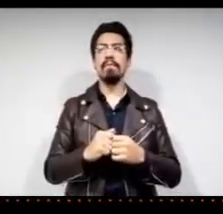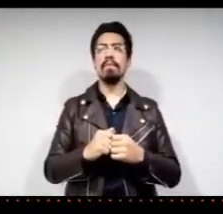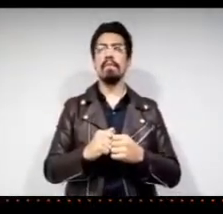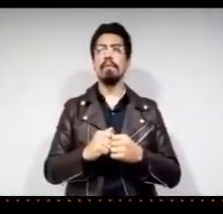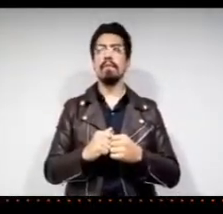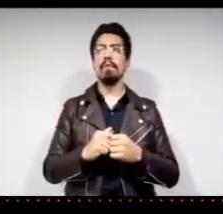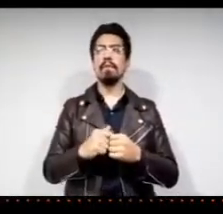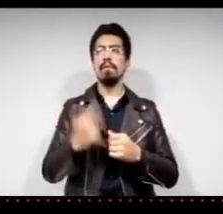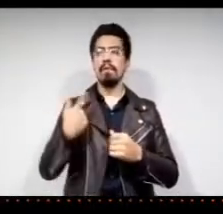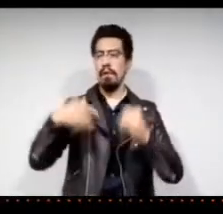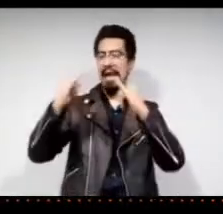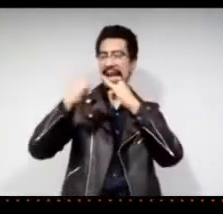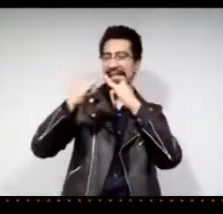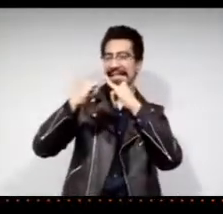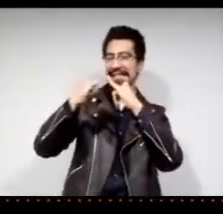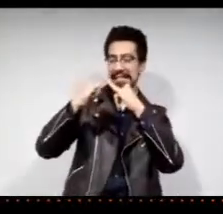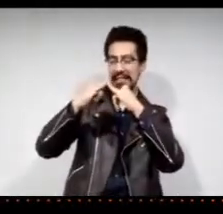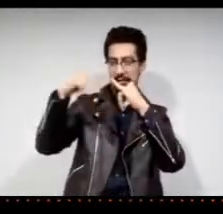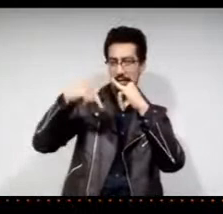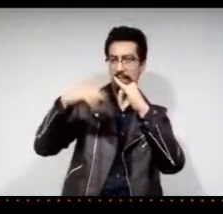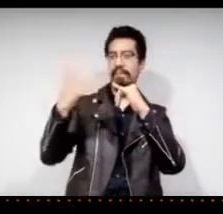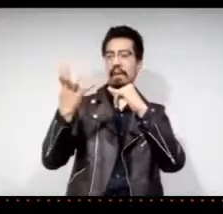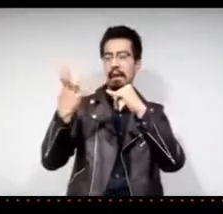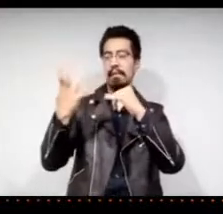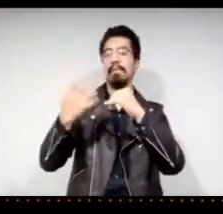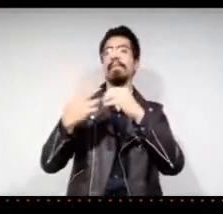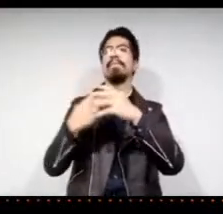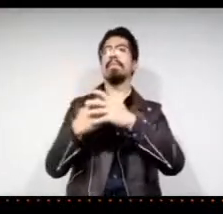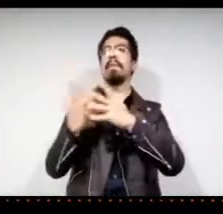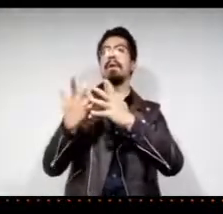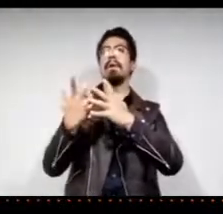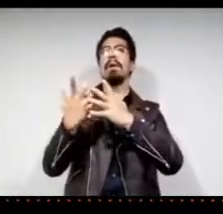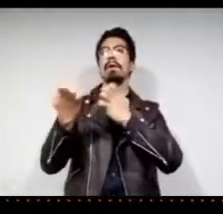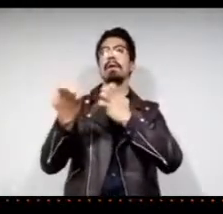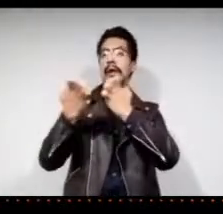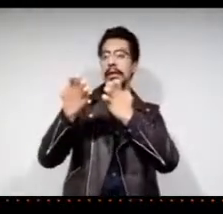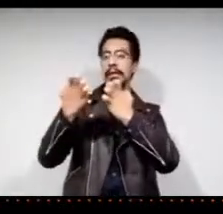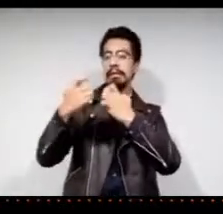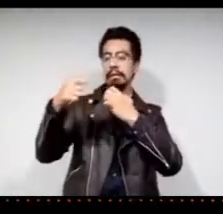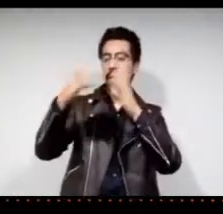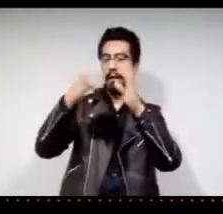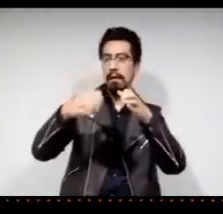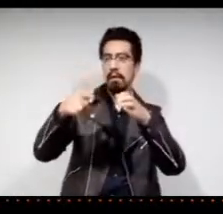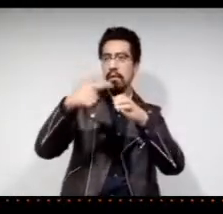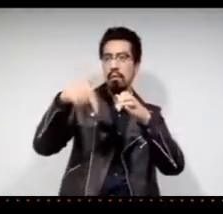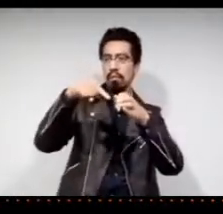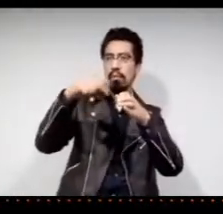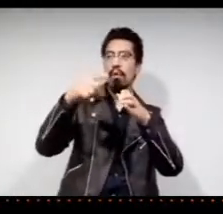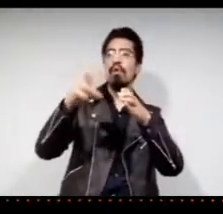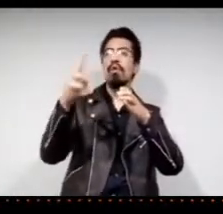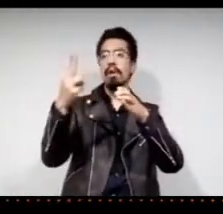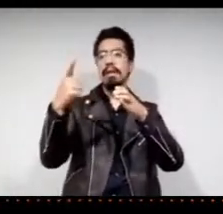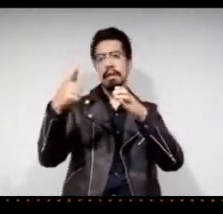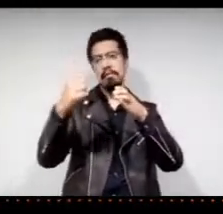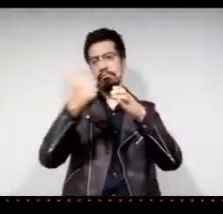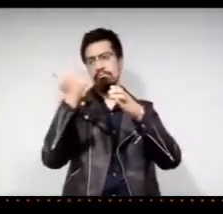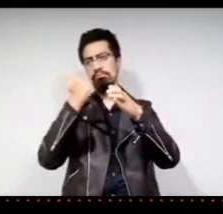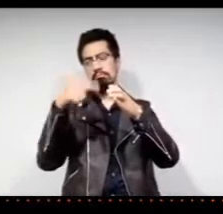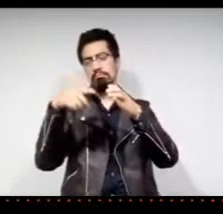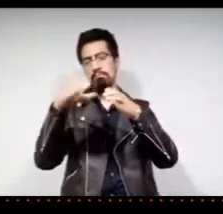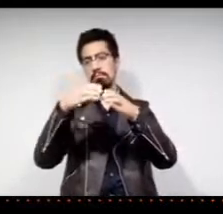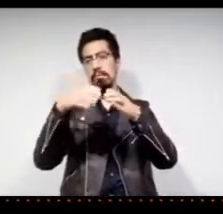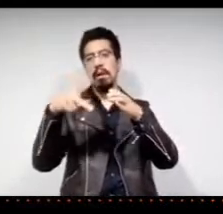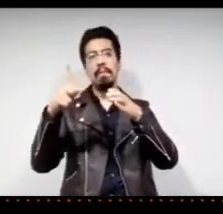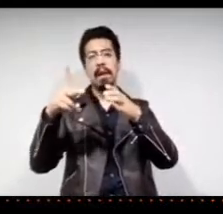En el instituto se han realizado ejercicios locales de las unidades académicas, pero también un poquito